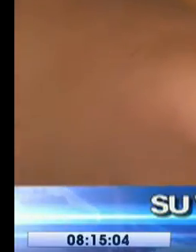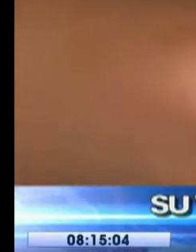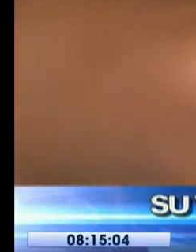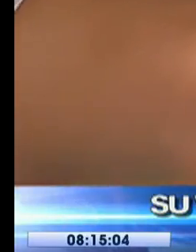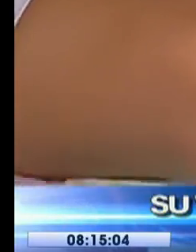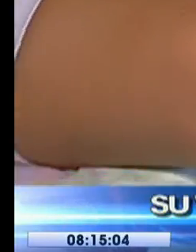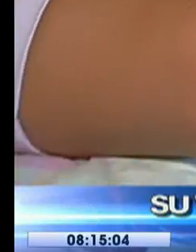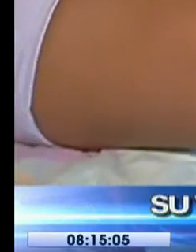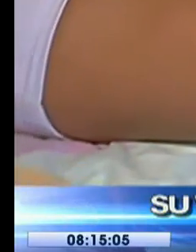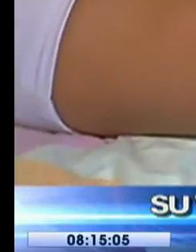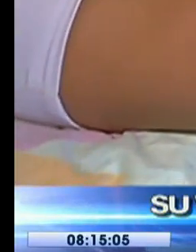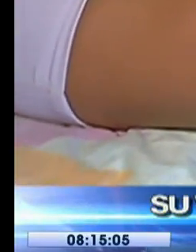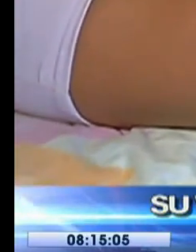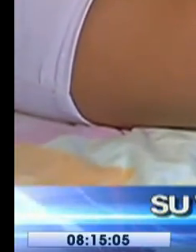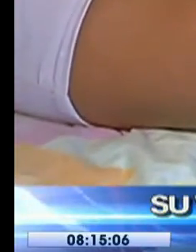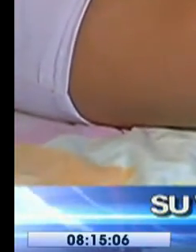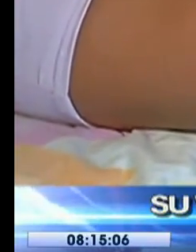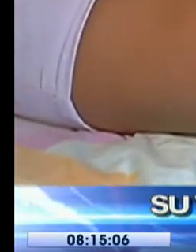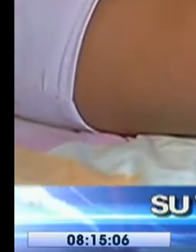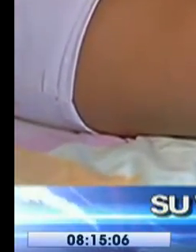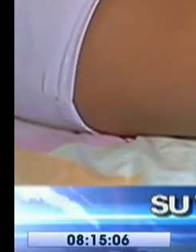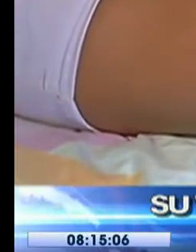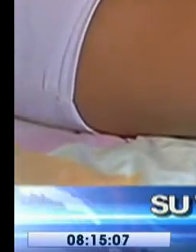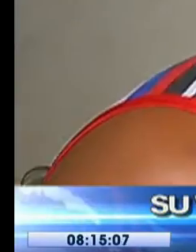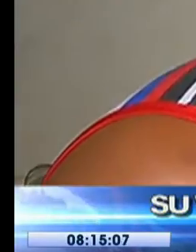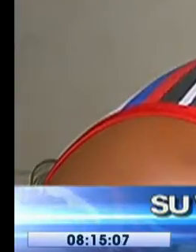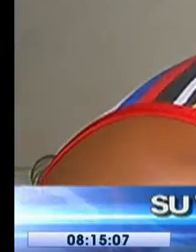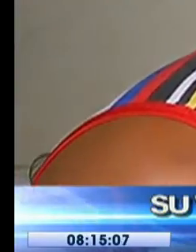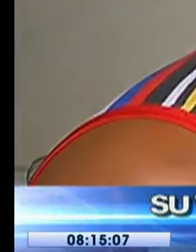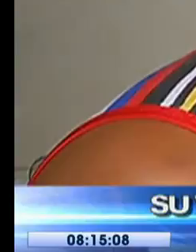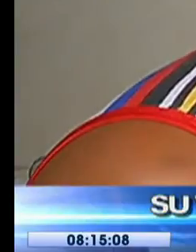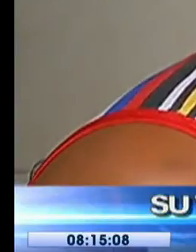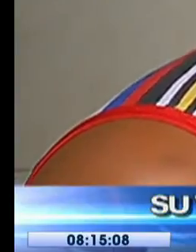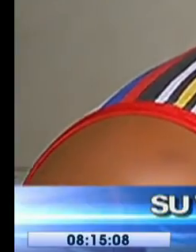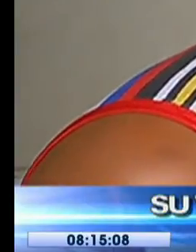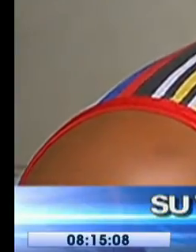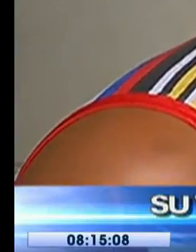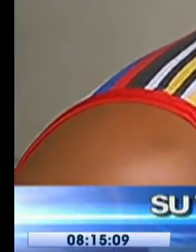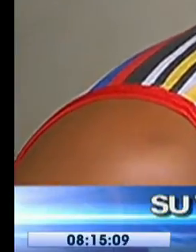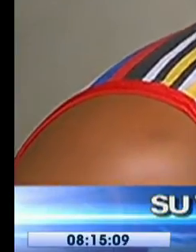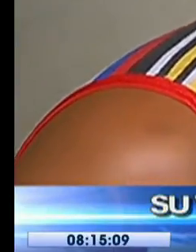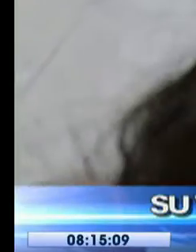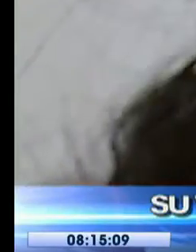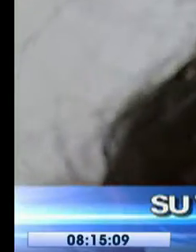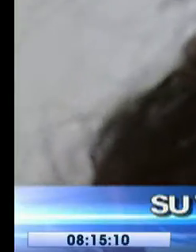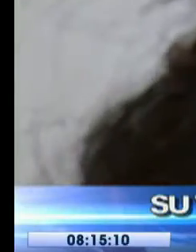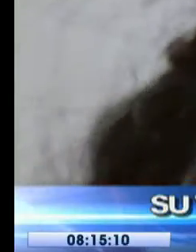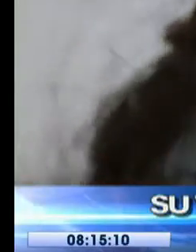a golpes. La afectada y su rescatista denunciaron la supuesta agresión.